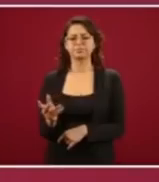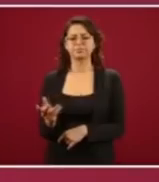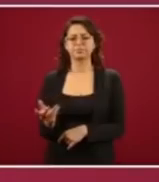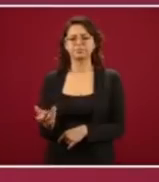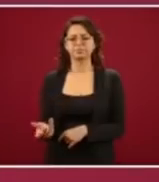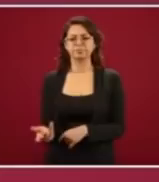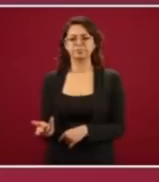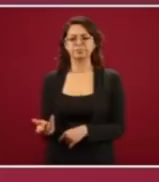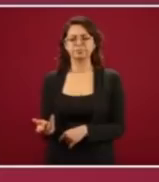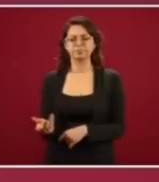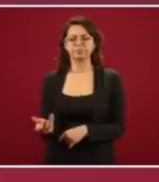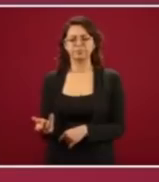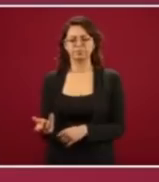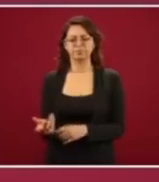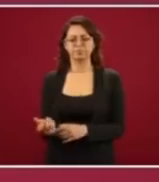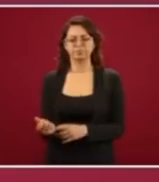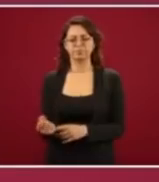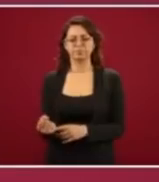ser más